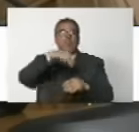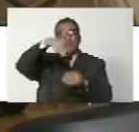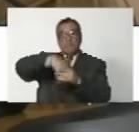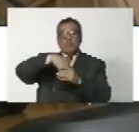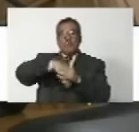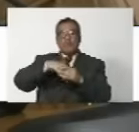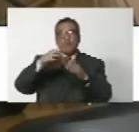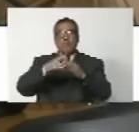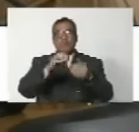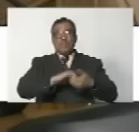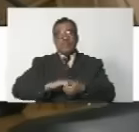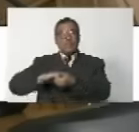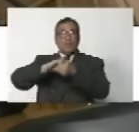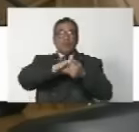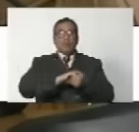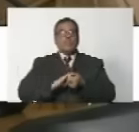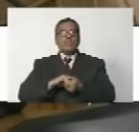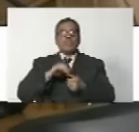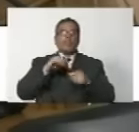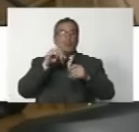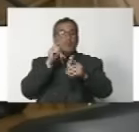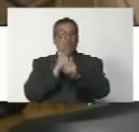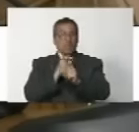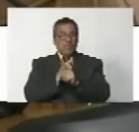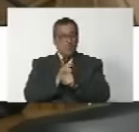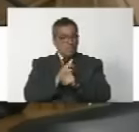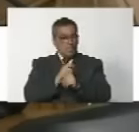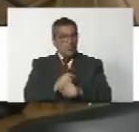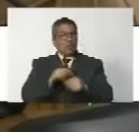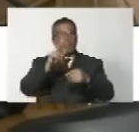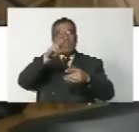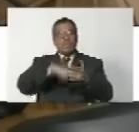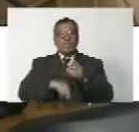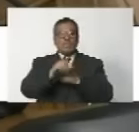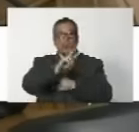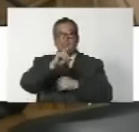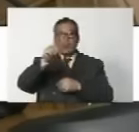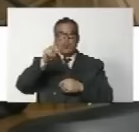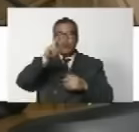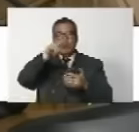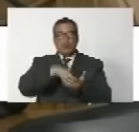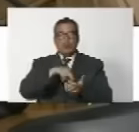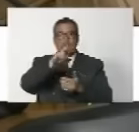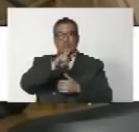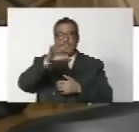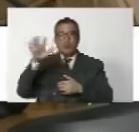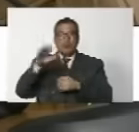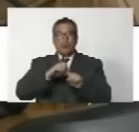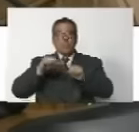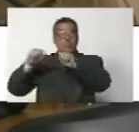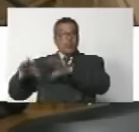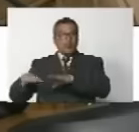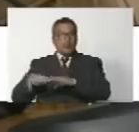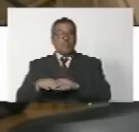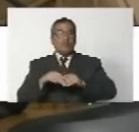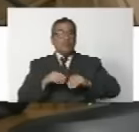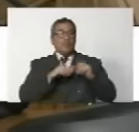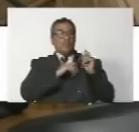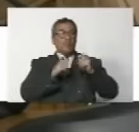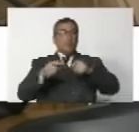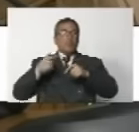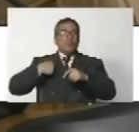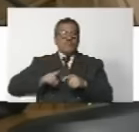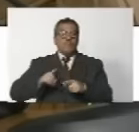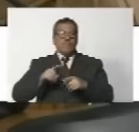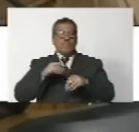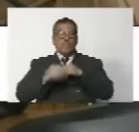por el Estado Trujillo para el periodo parlamentario 2021-2025. Asimismo, renuncia a la inmunidad y privilegios que